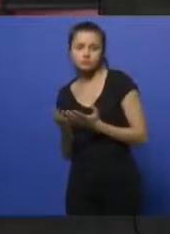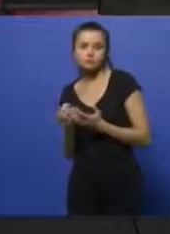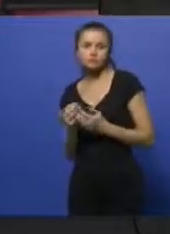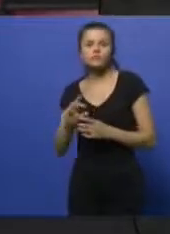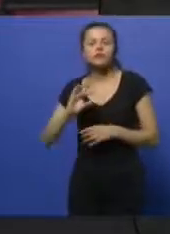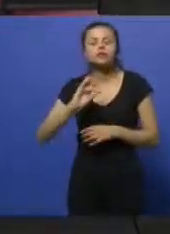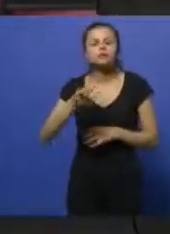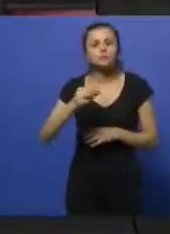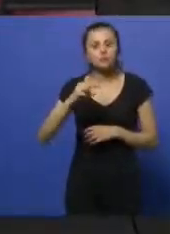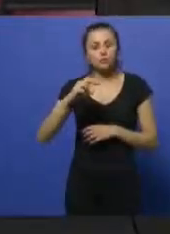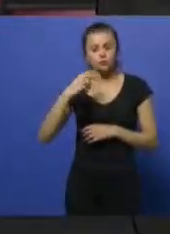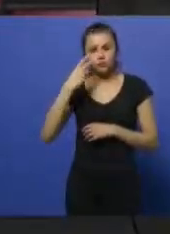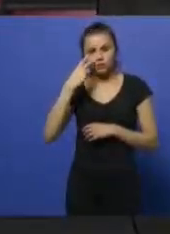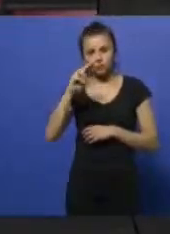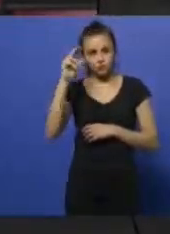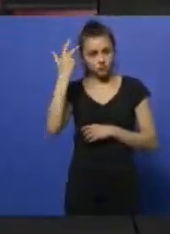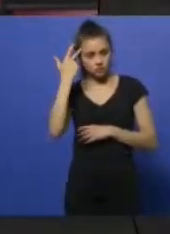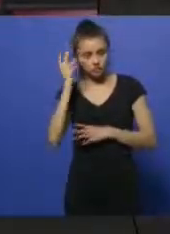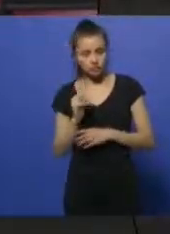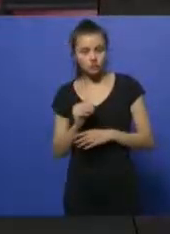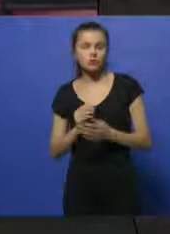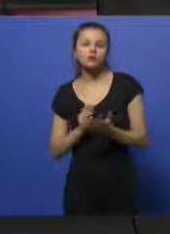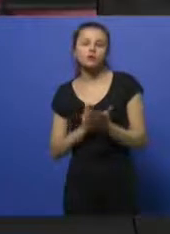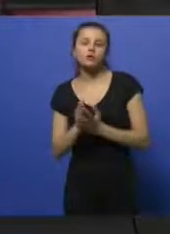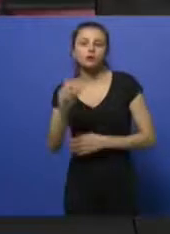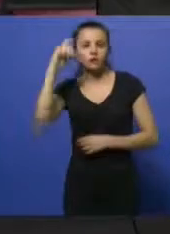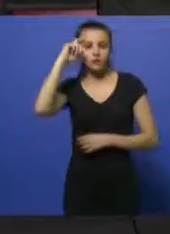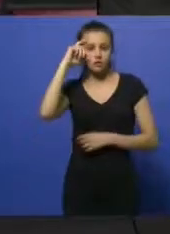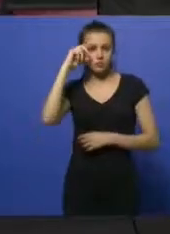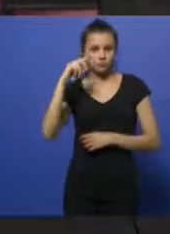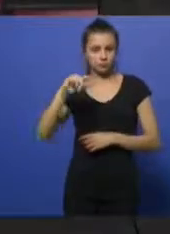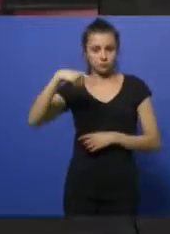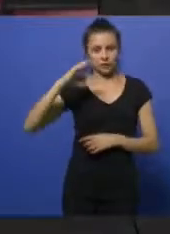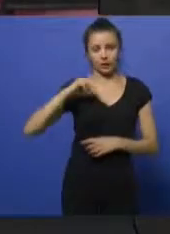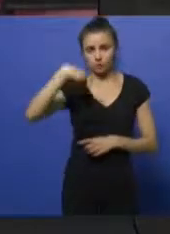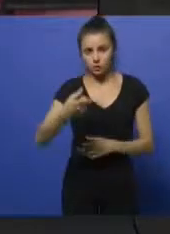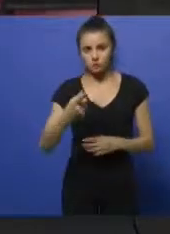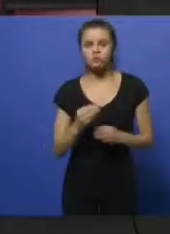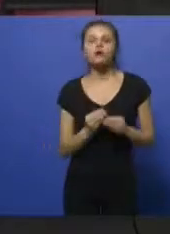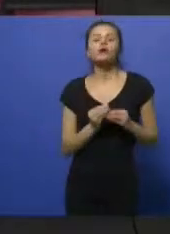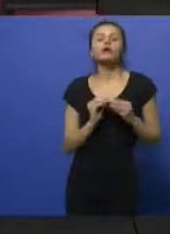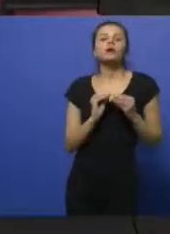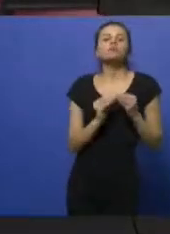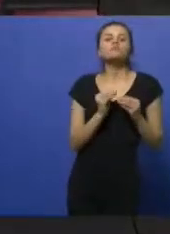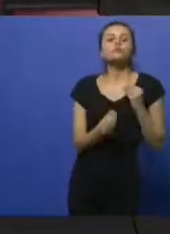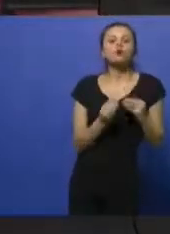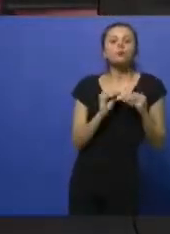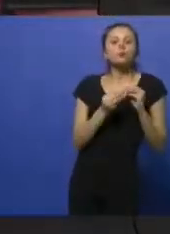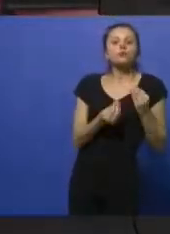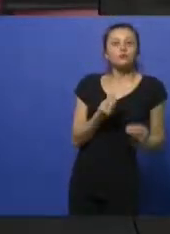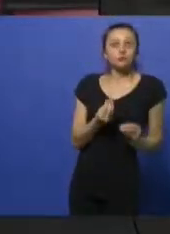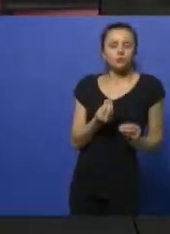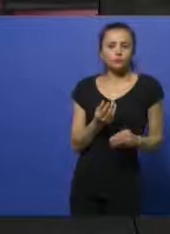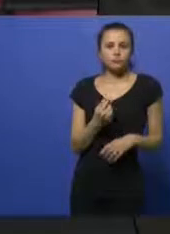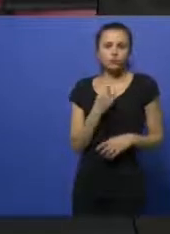2018 y de enero del 2019 en adelante, para saber qué suerte van a correr los compañeros y para terminar con este nivel de incertidumbre que